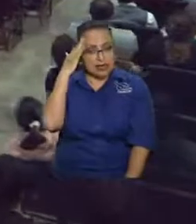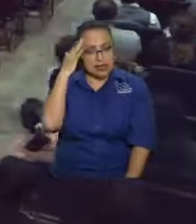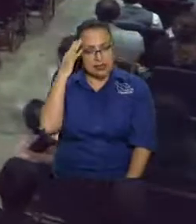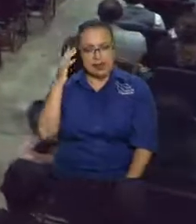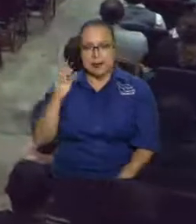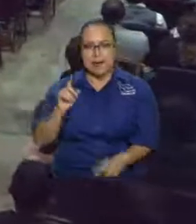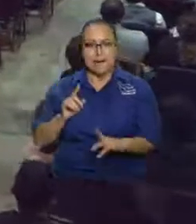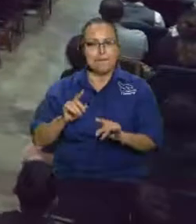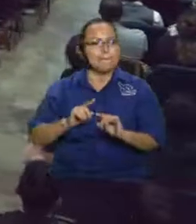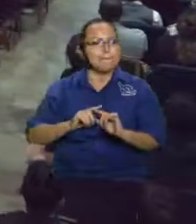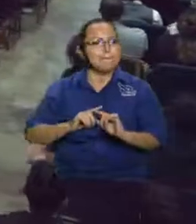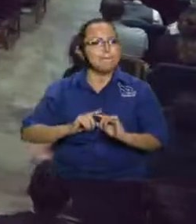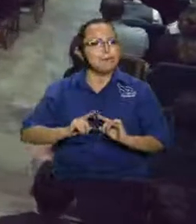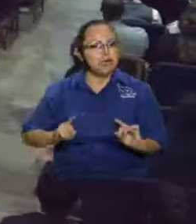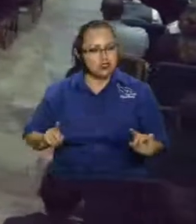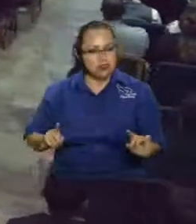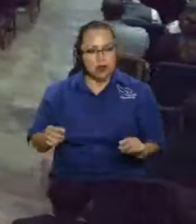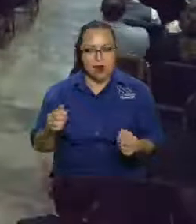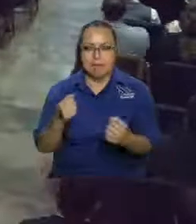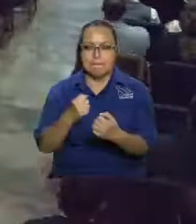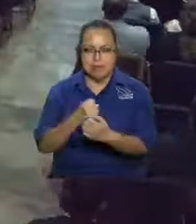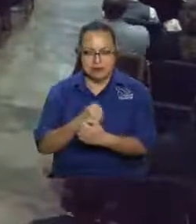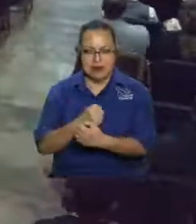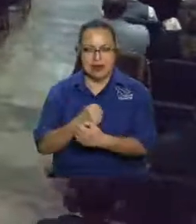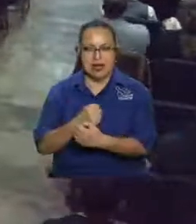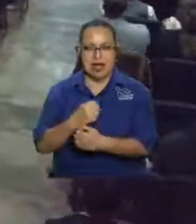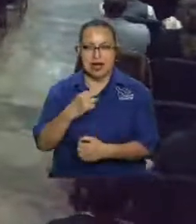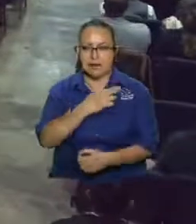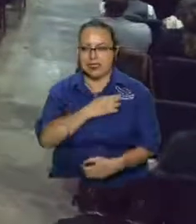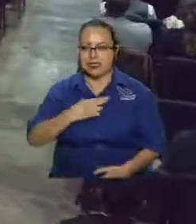¿Sabías eso? Por eso amaban a Chávez.